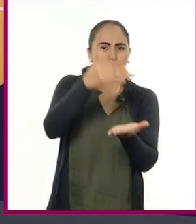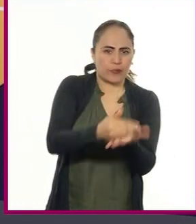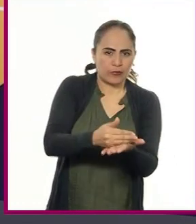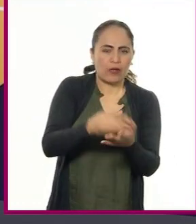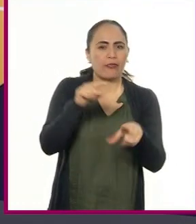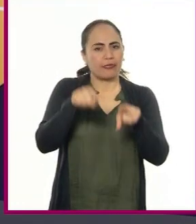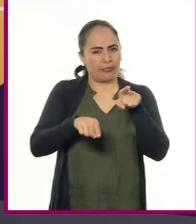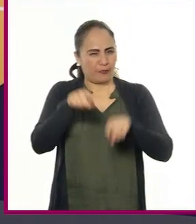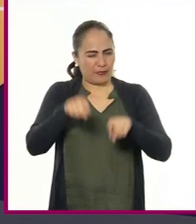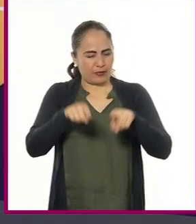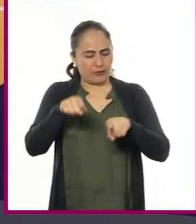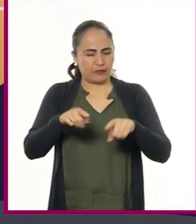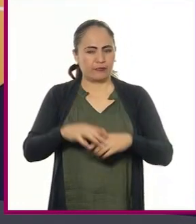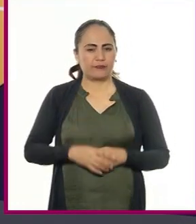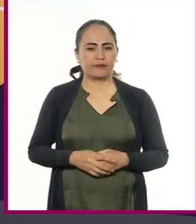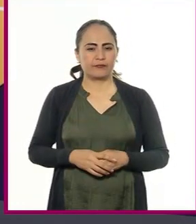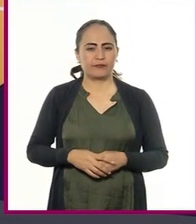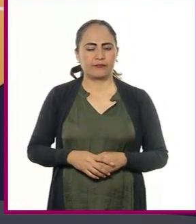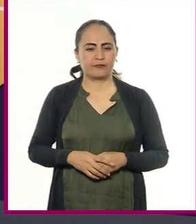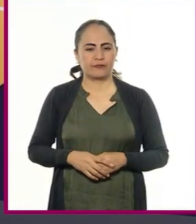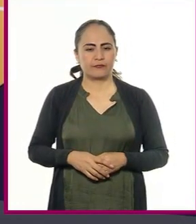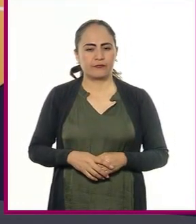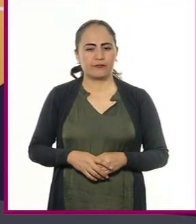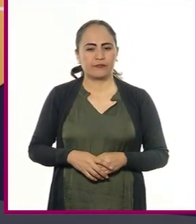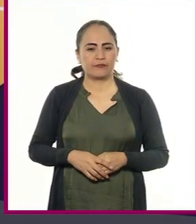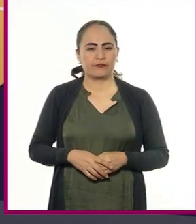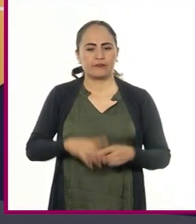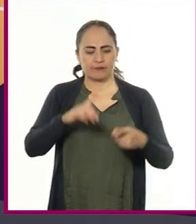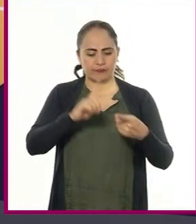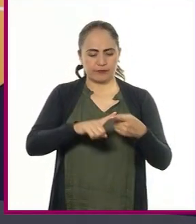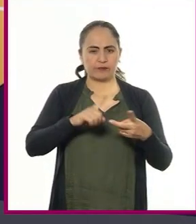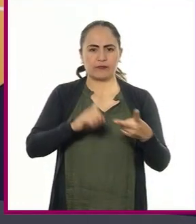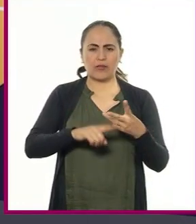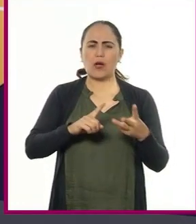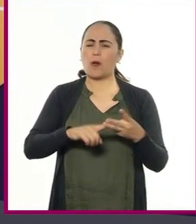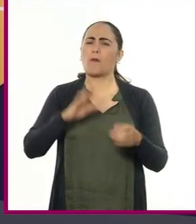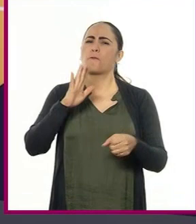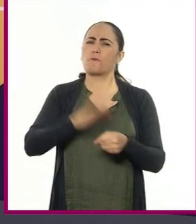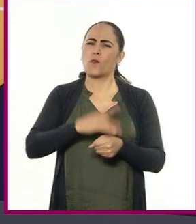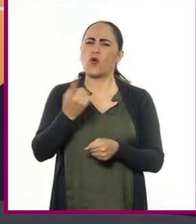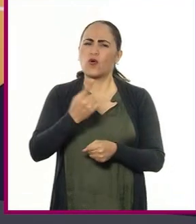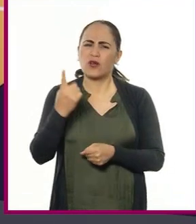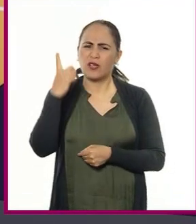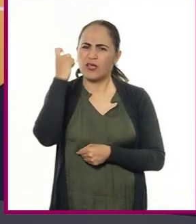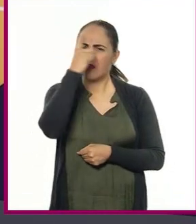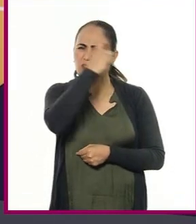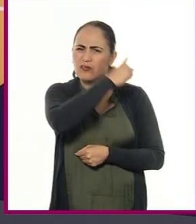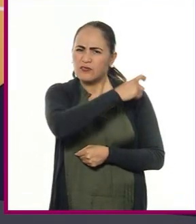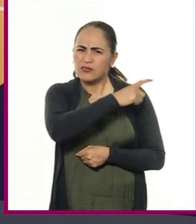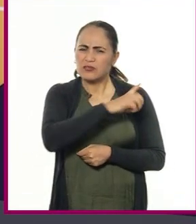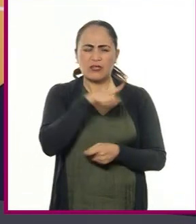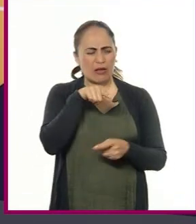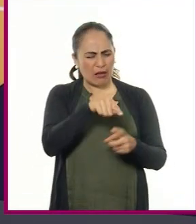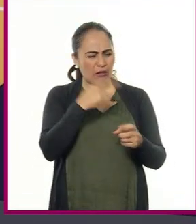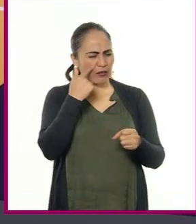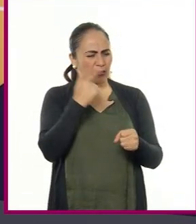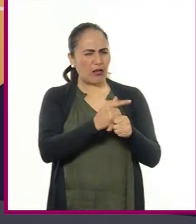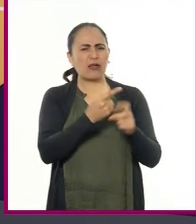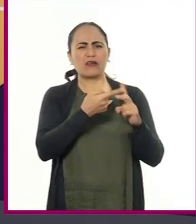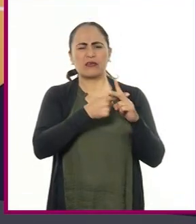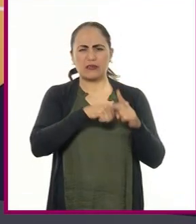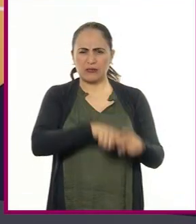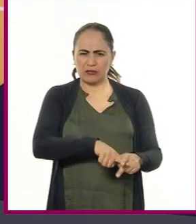sea el caso. La variable causa de la dificultad identifica el origen de la